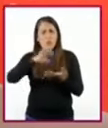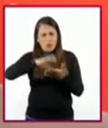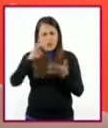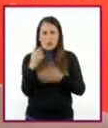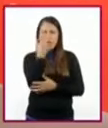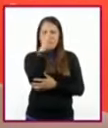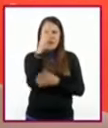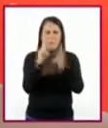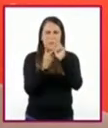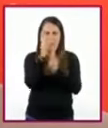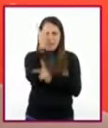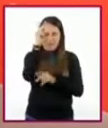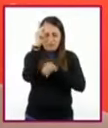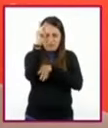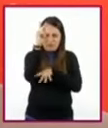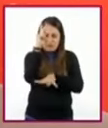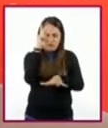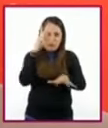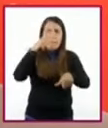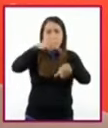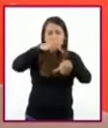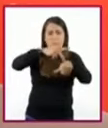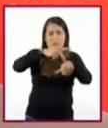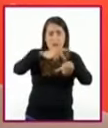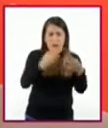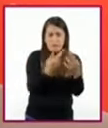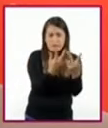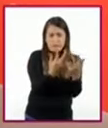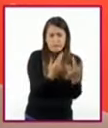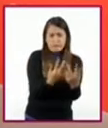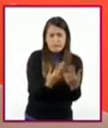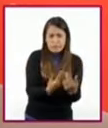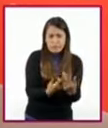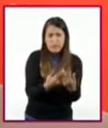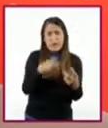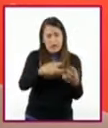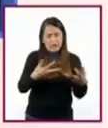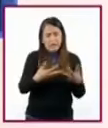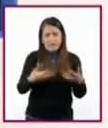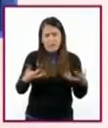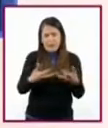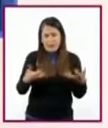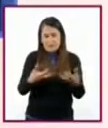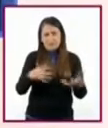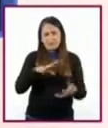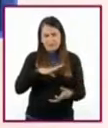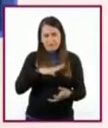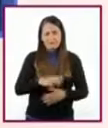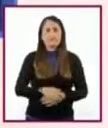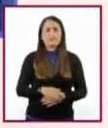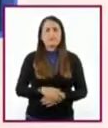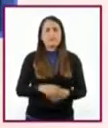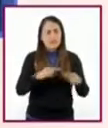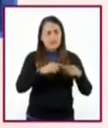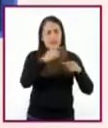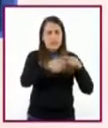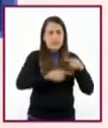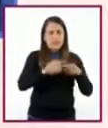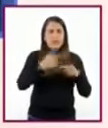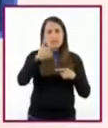rompen las rocas y producen grietas que ayudan a formar el suelo. En los ciclos biogeoquímicos